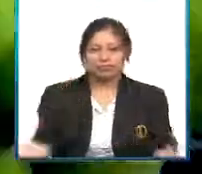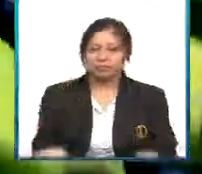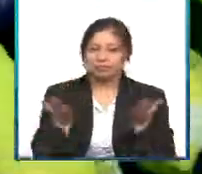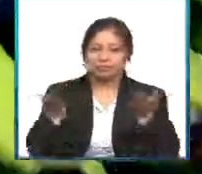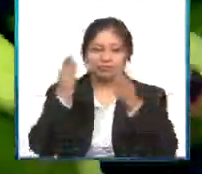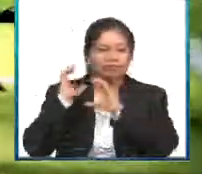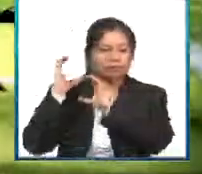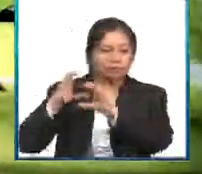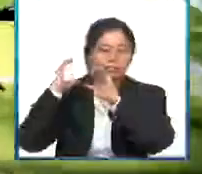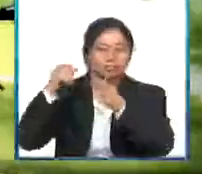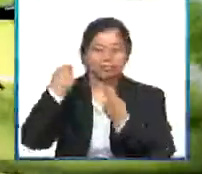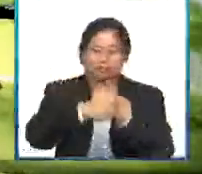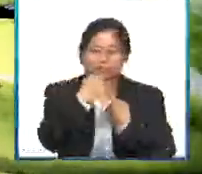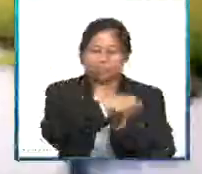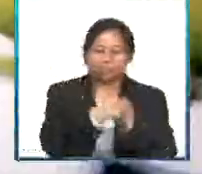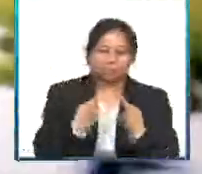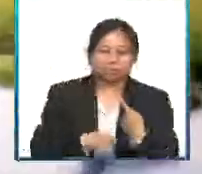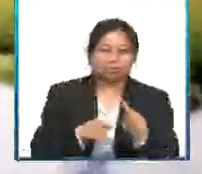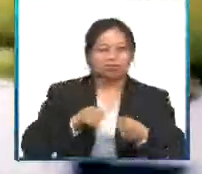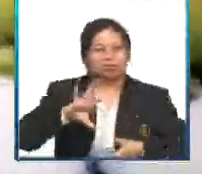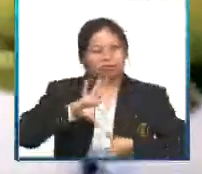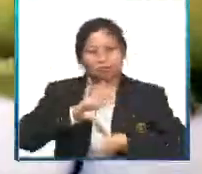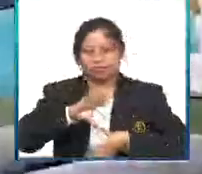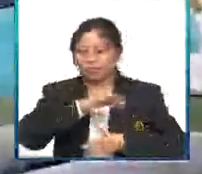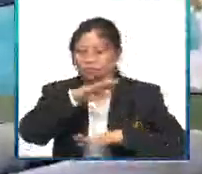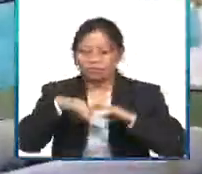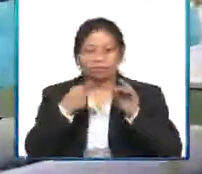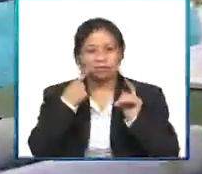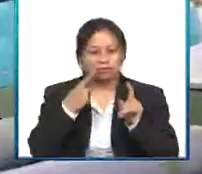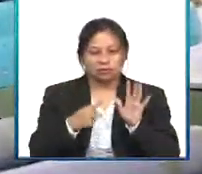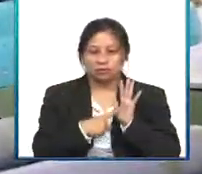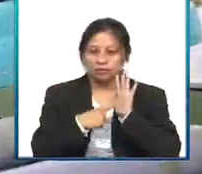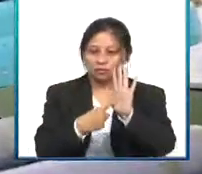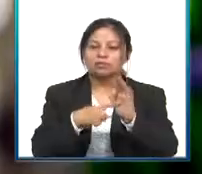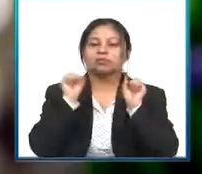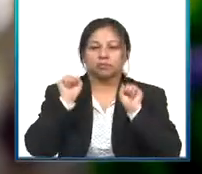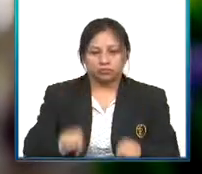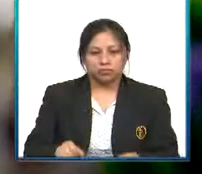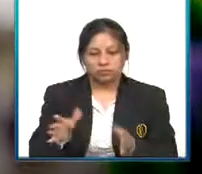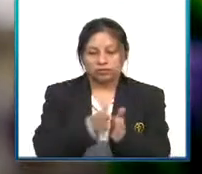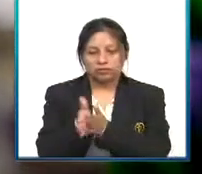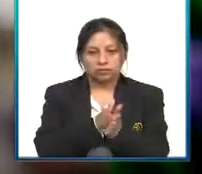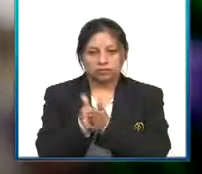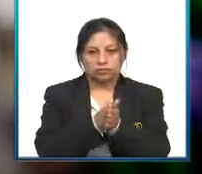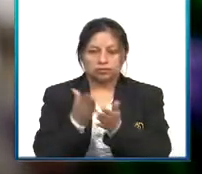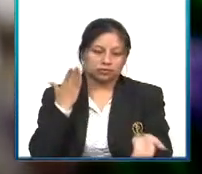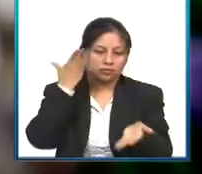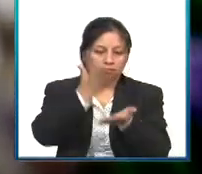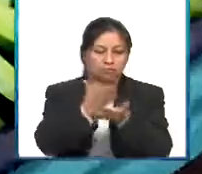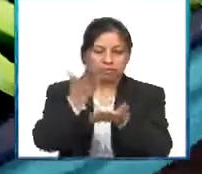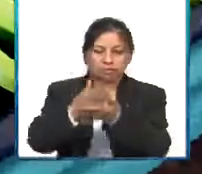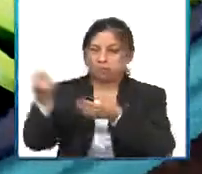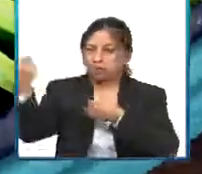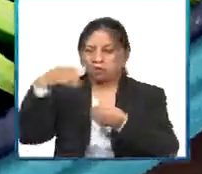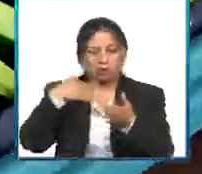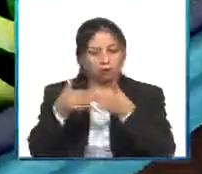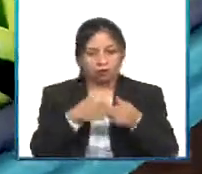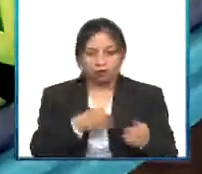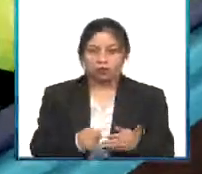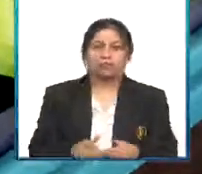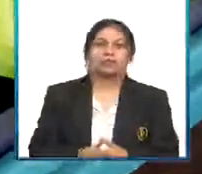productor y exportador de plátano y banano en Latinoamérica, demostrando que estamos preparados ante la inminente llegada de esta plaga.